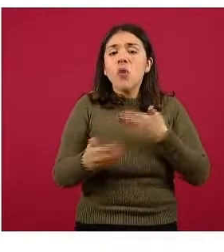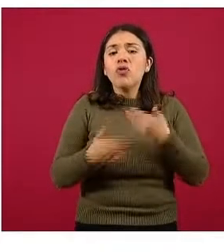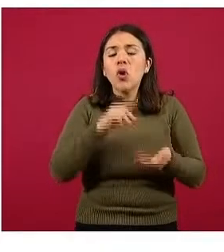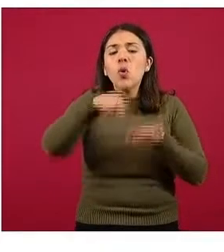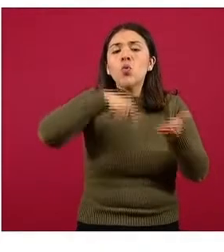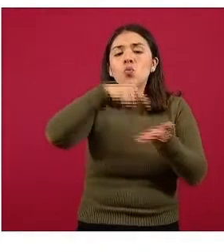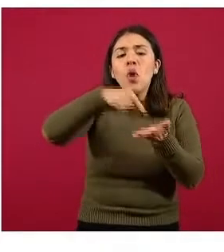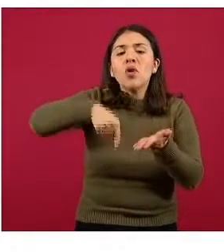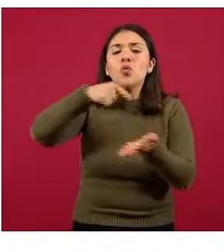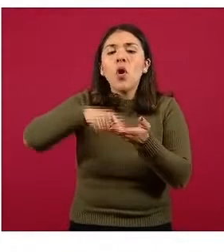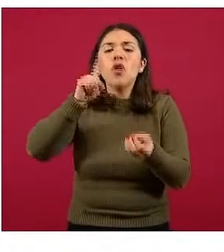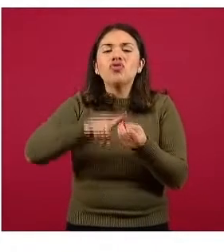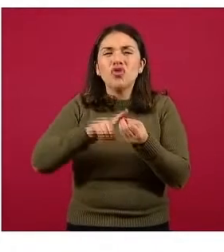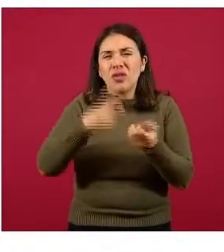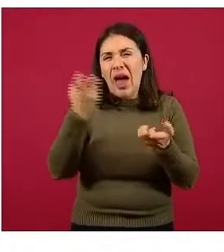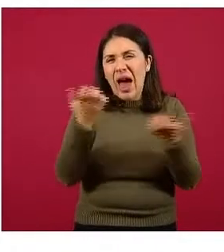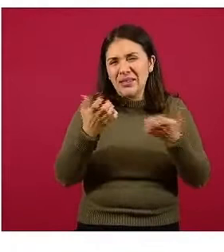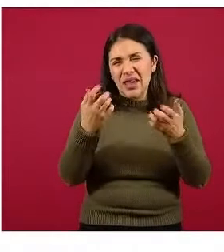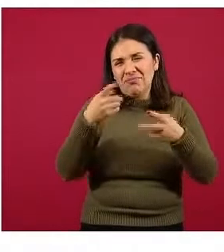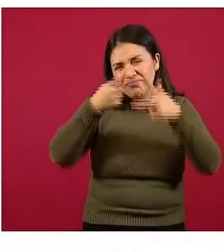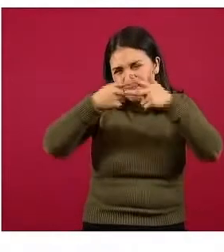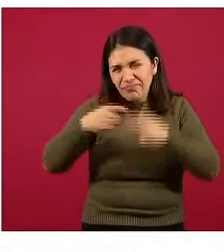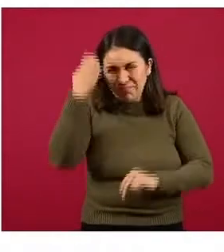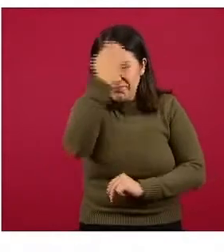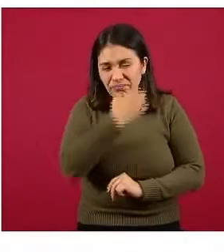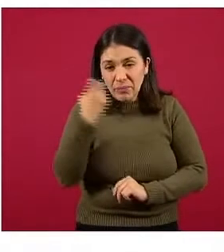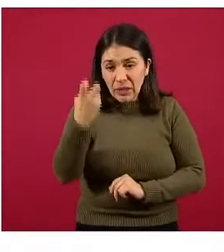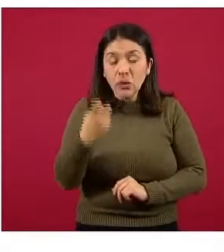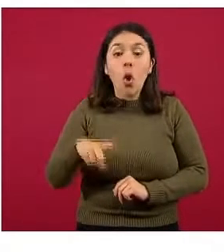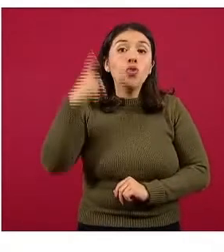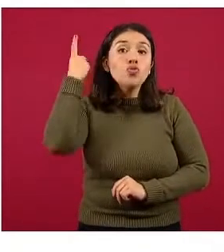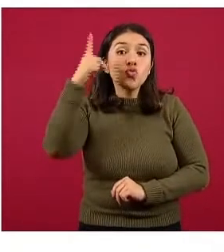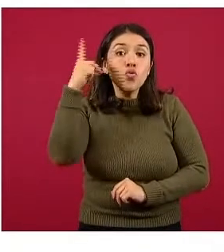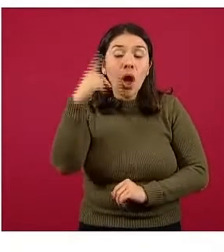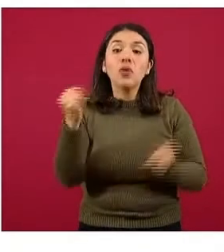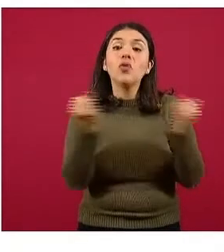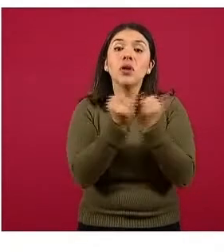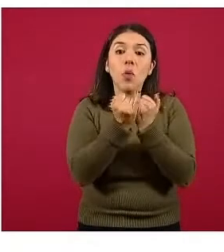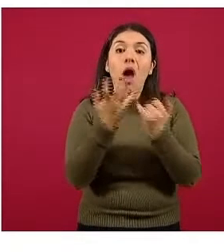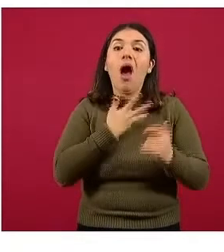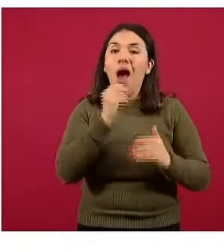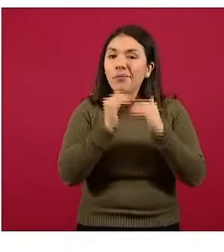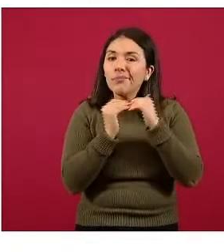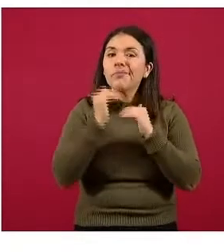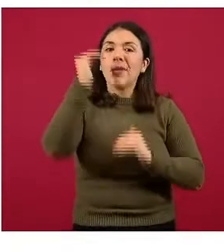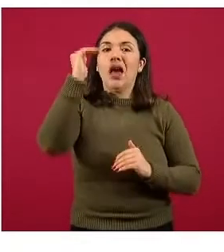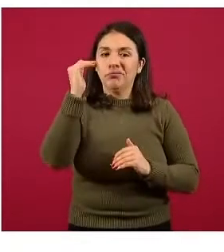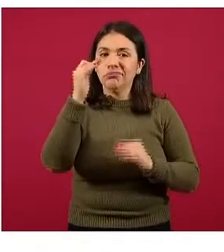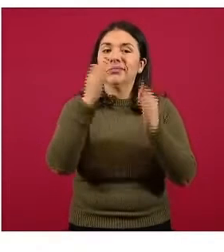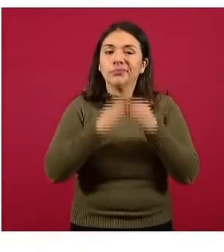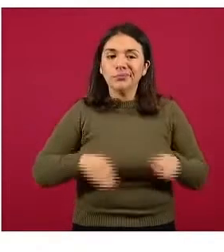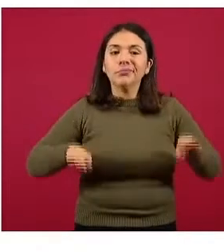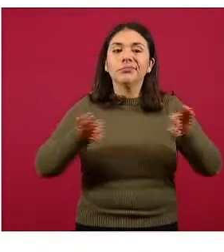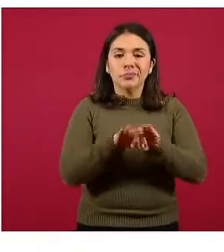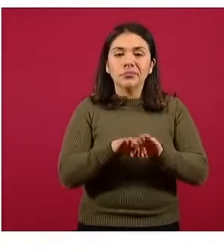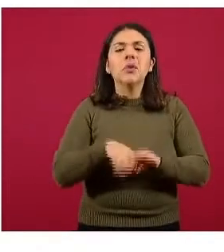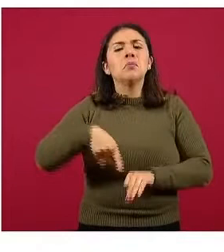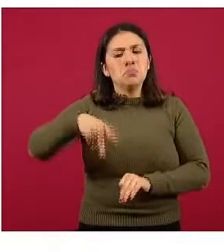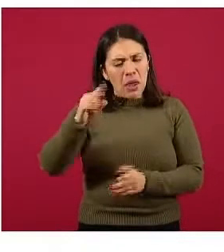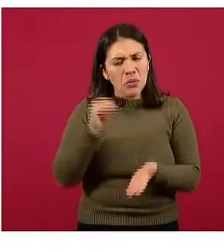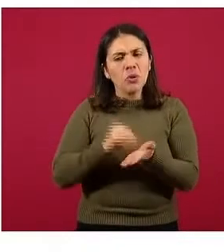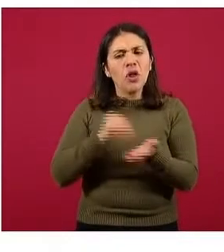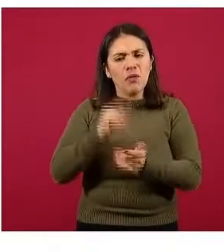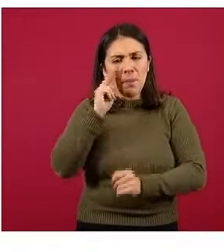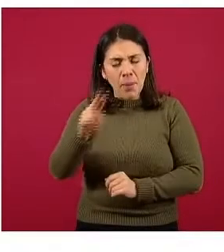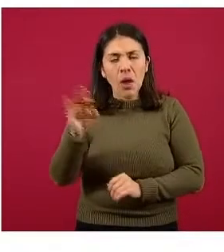los lugares en donde se mide esta movilidad. Durango también con un incremento importante, aunque se ve